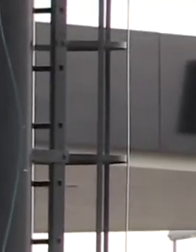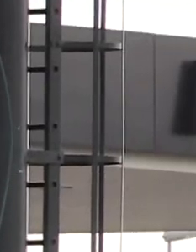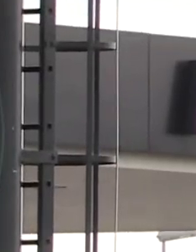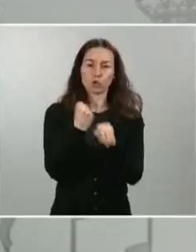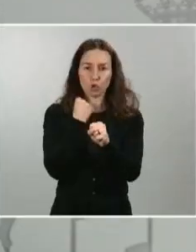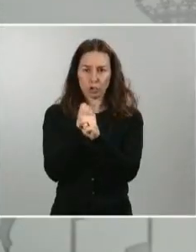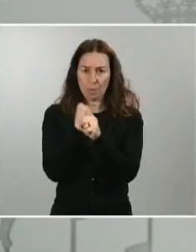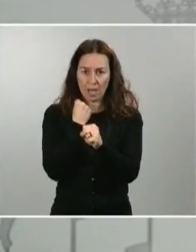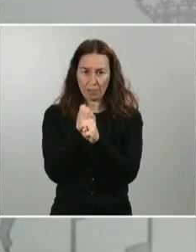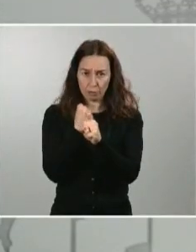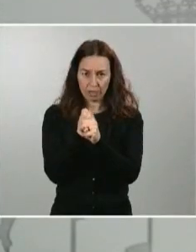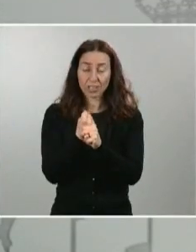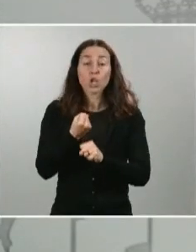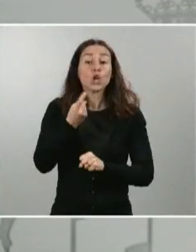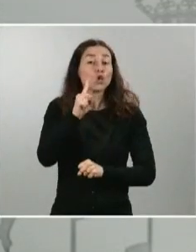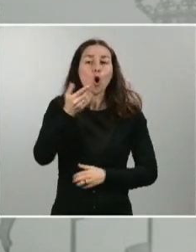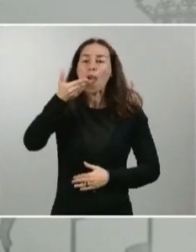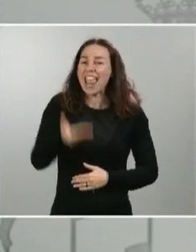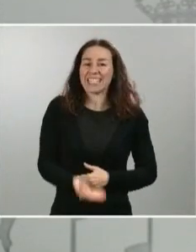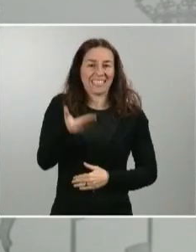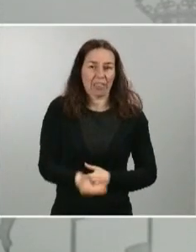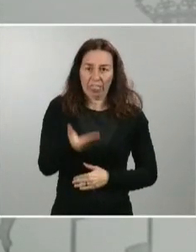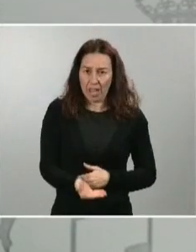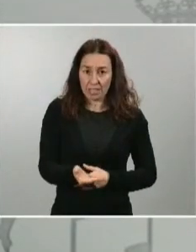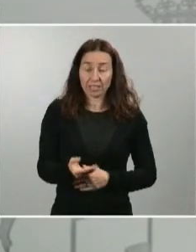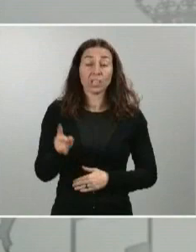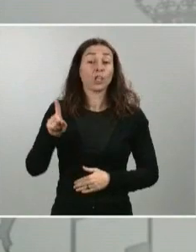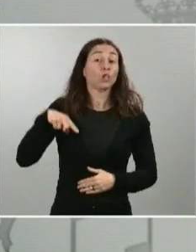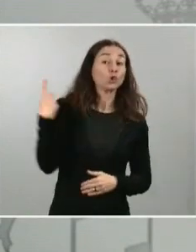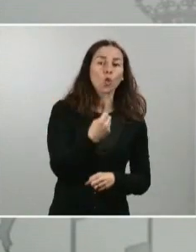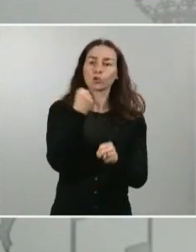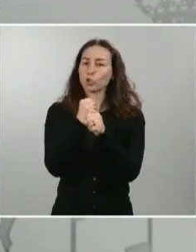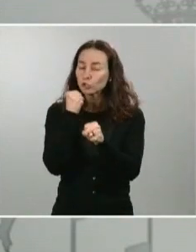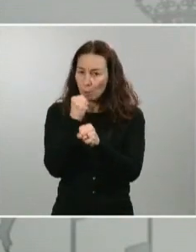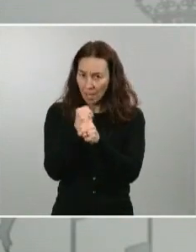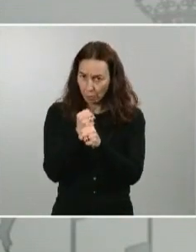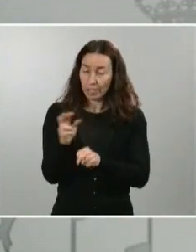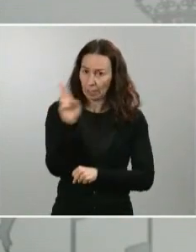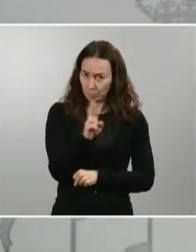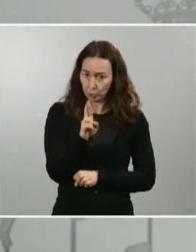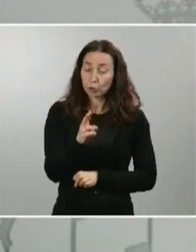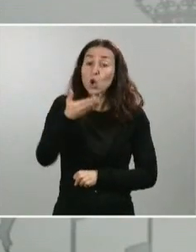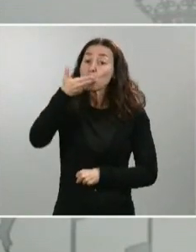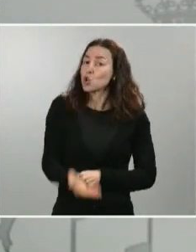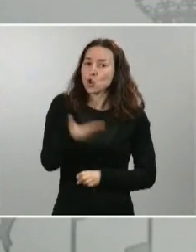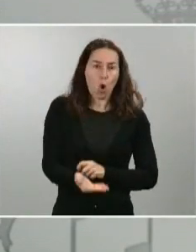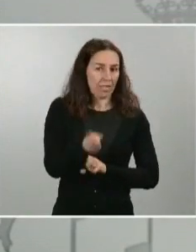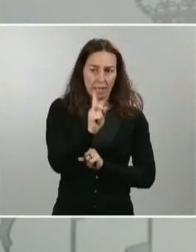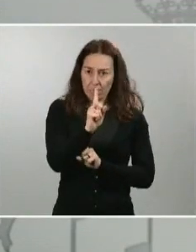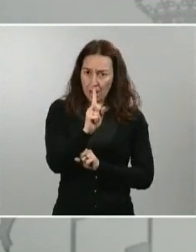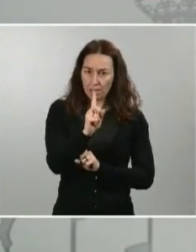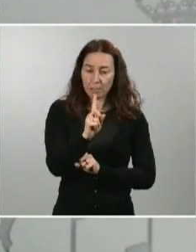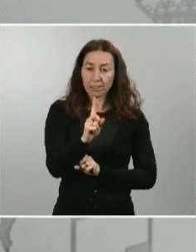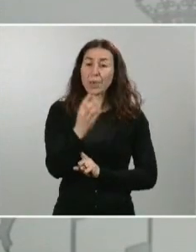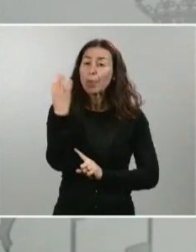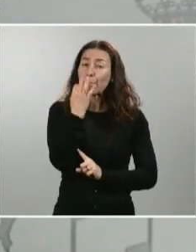el presidente del Gobierno. Repito, todos los trabajadores de actividades no esenciales deberán quedarse en casa